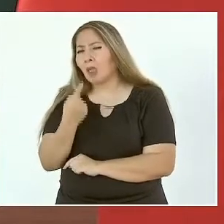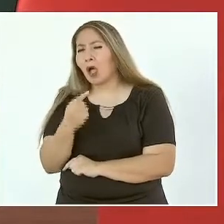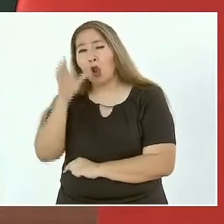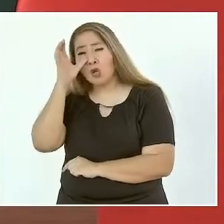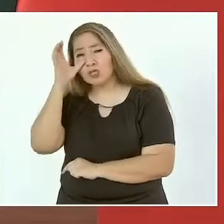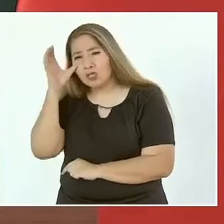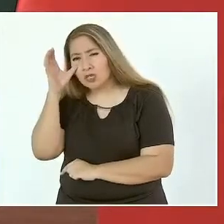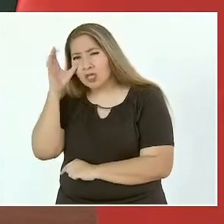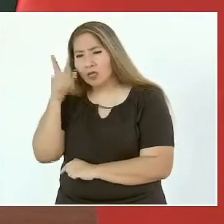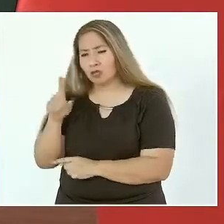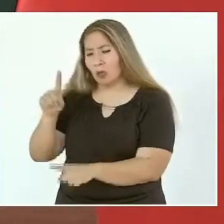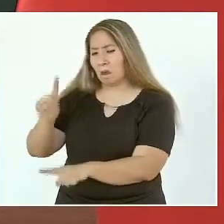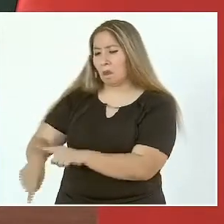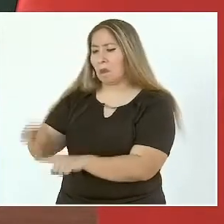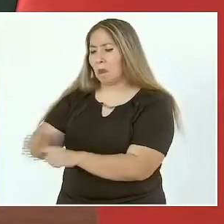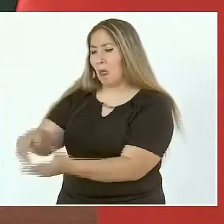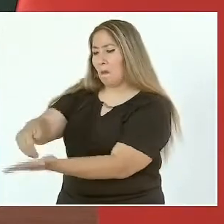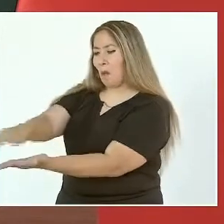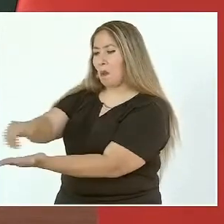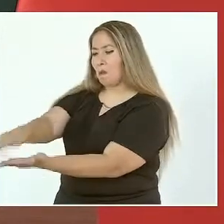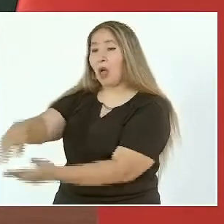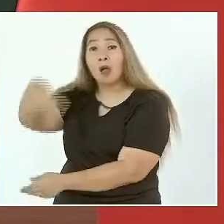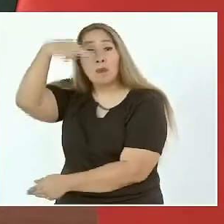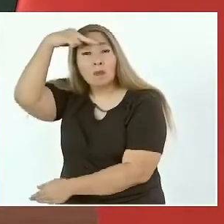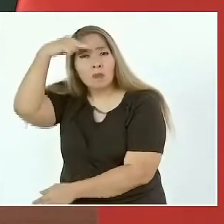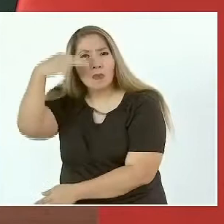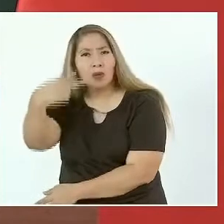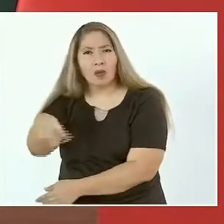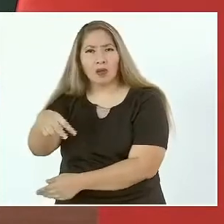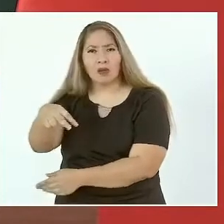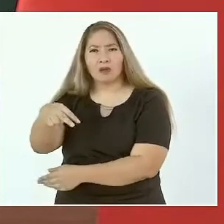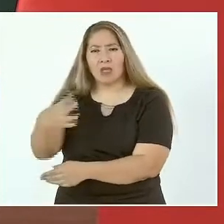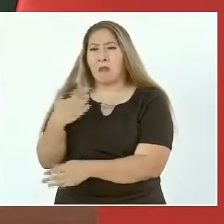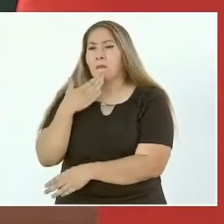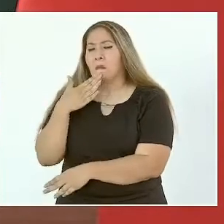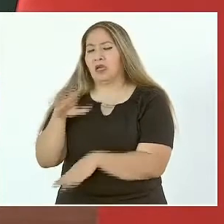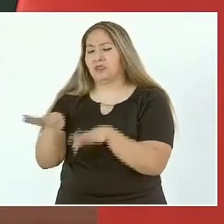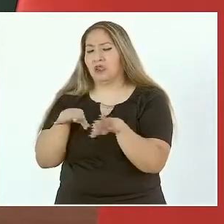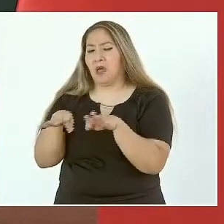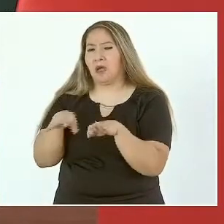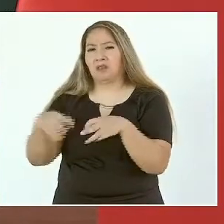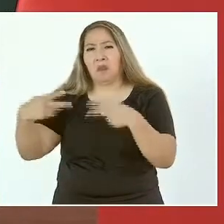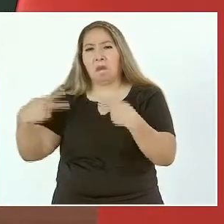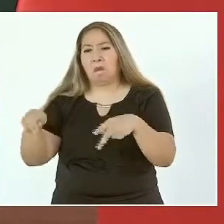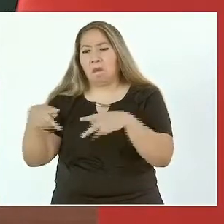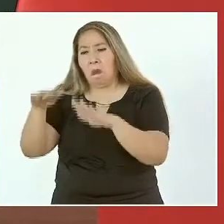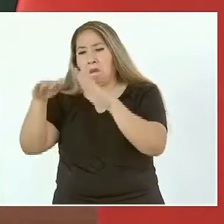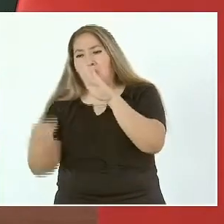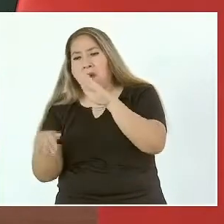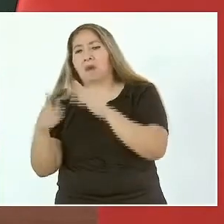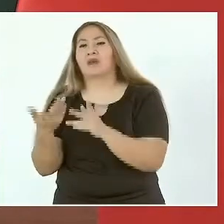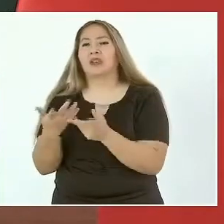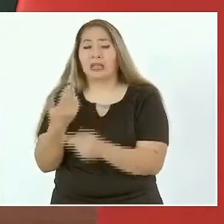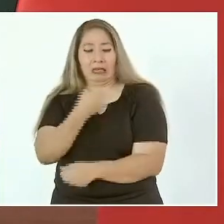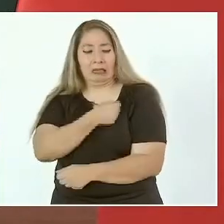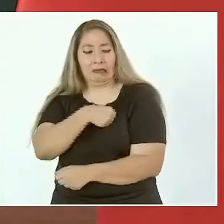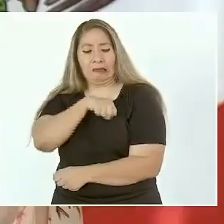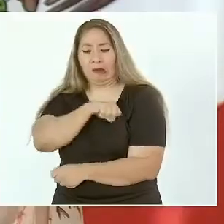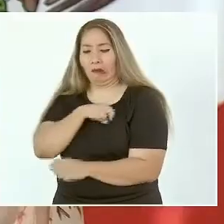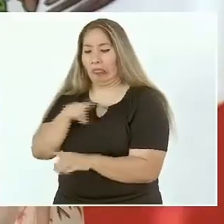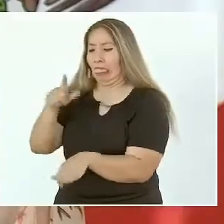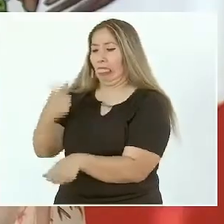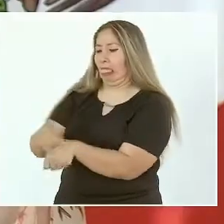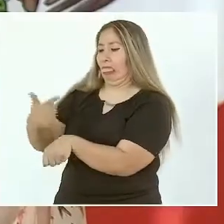chinos desplazaban de los empleos a los mexicanos, abarataban los trabajos, contaminaban la salud pública y engendraban hijos